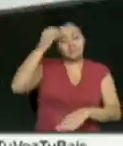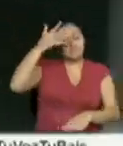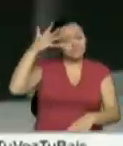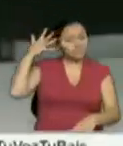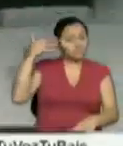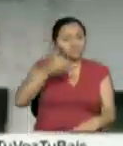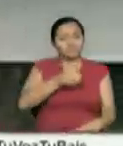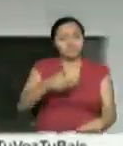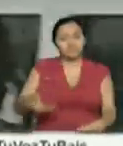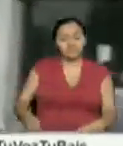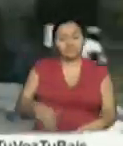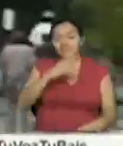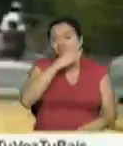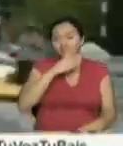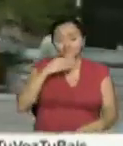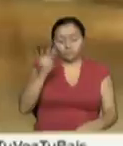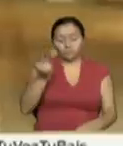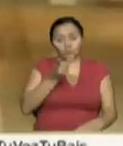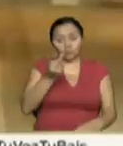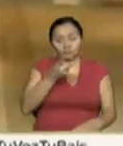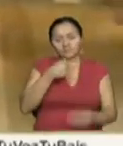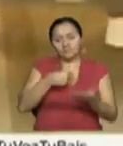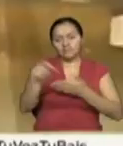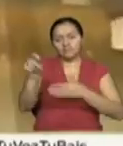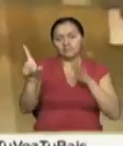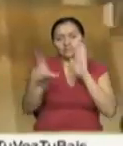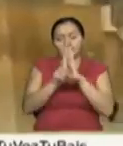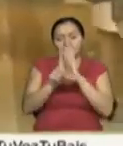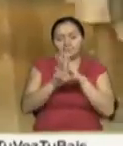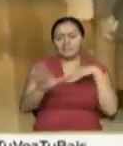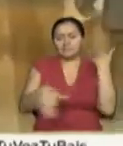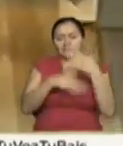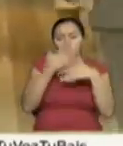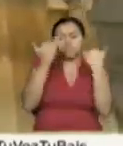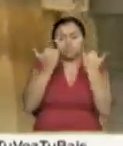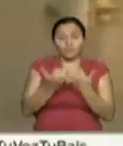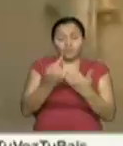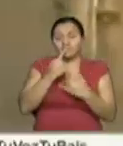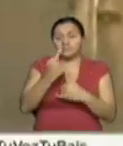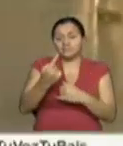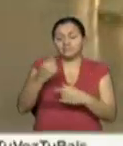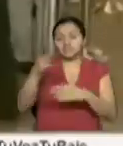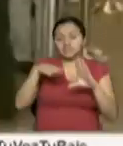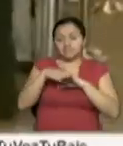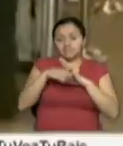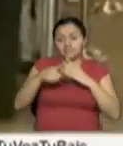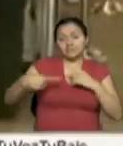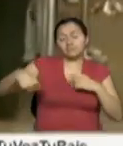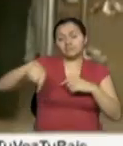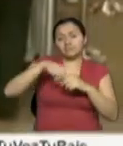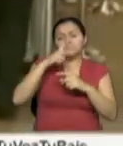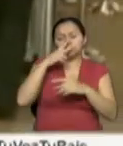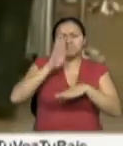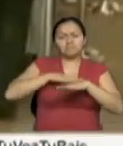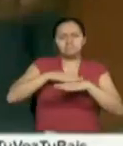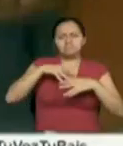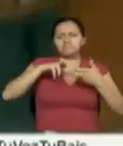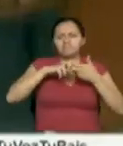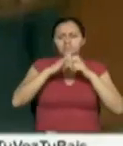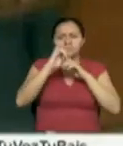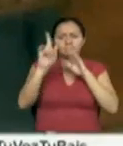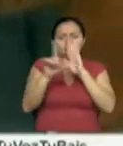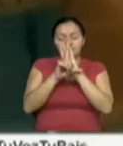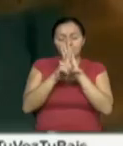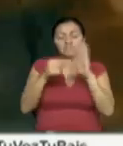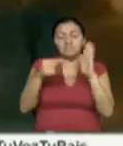Dajic. En dicho gobierno se aprobó la Ley de Instituciones Financieras, la cual liberalizaba el sector bancario, dando paso al cometimiento de varias